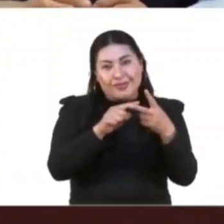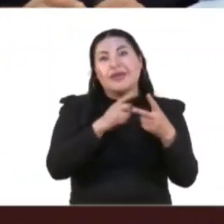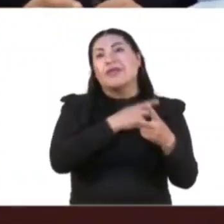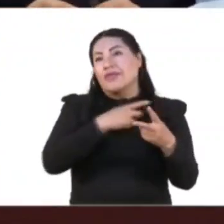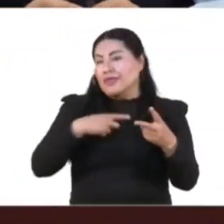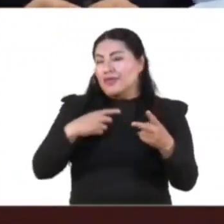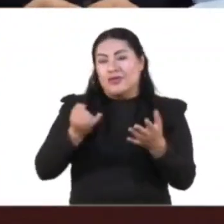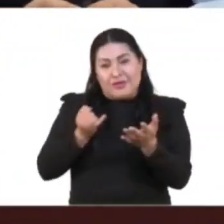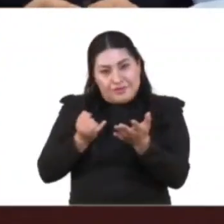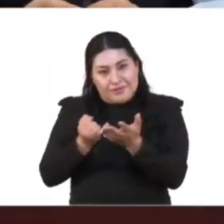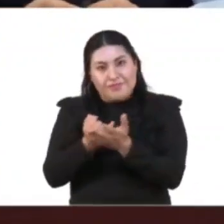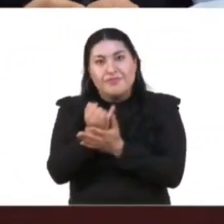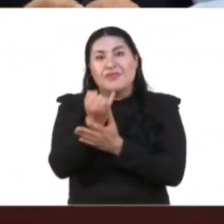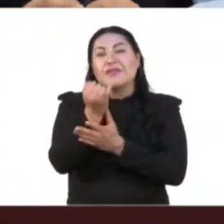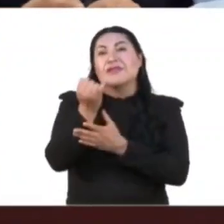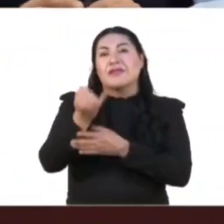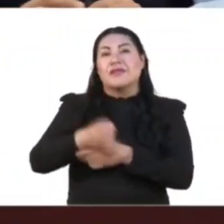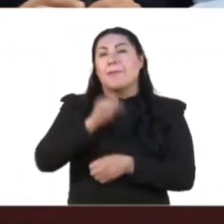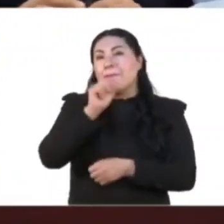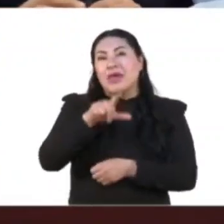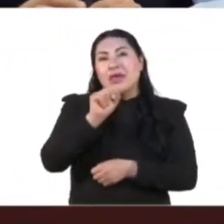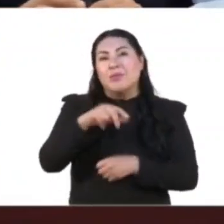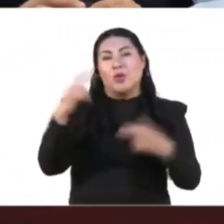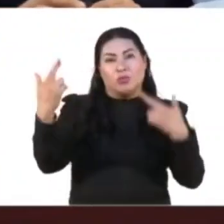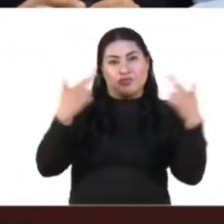el mismo sonido. Perfecto, gracias.